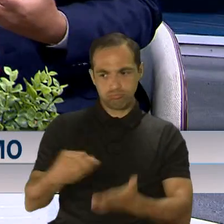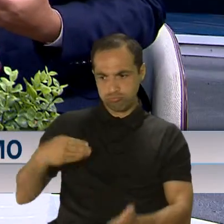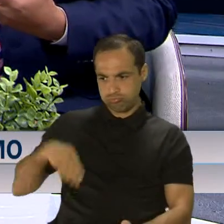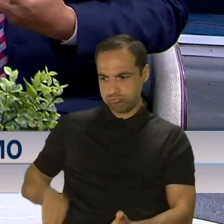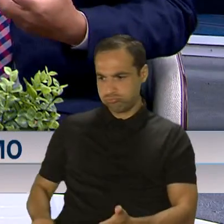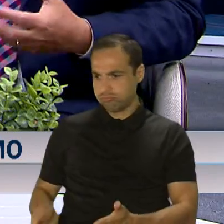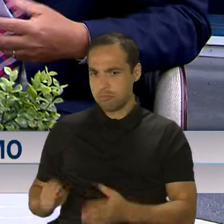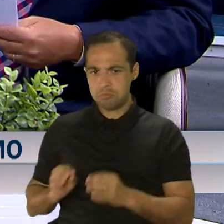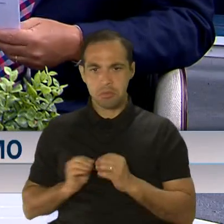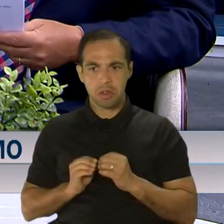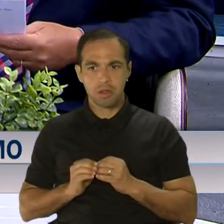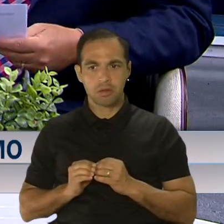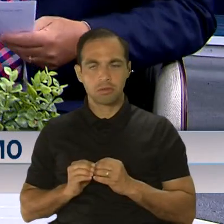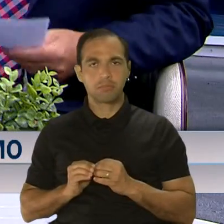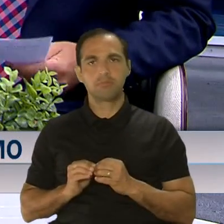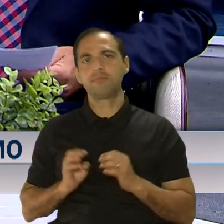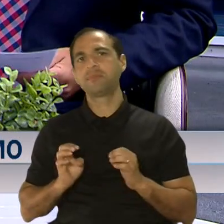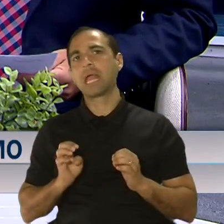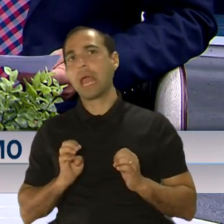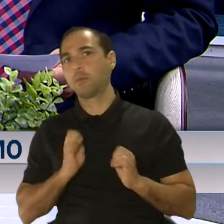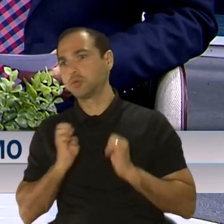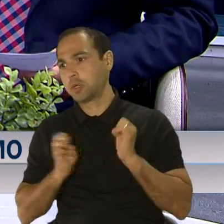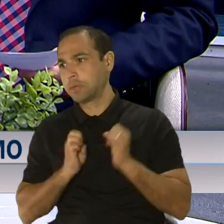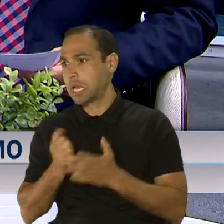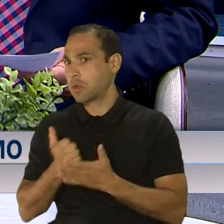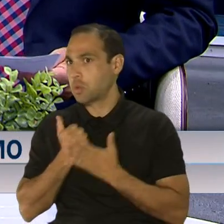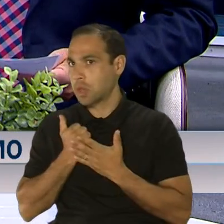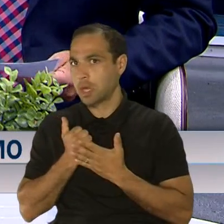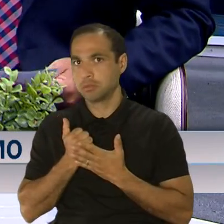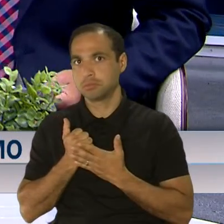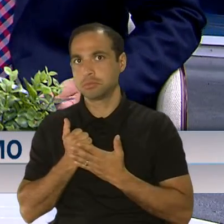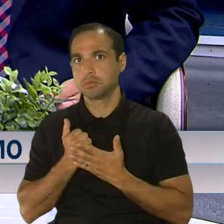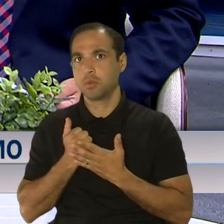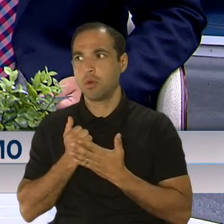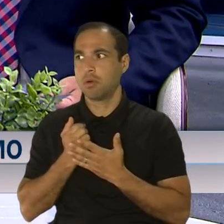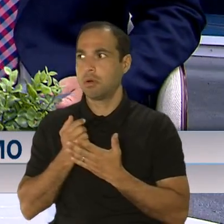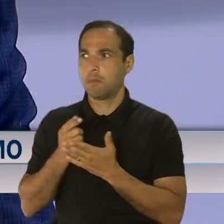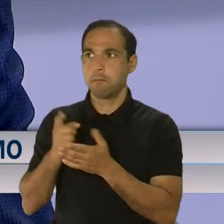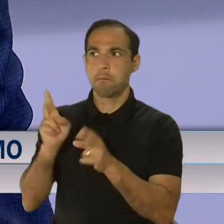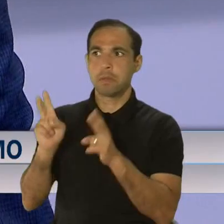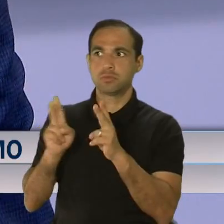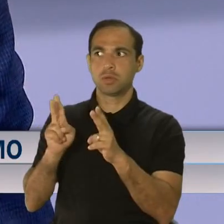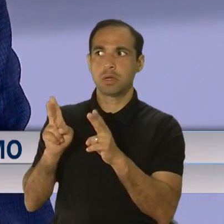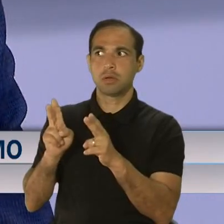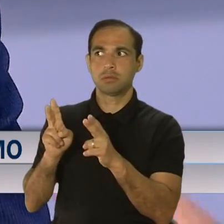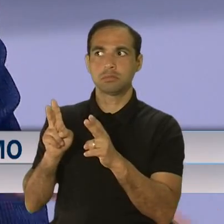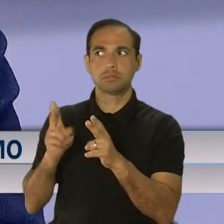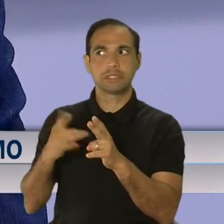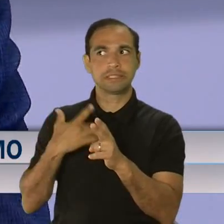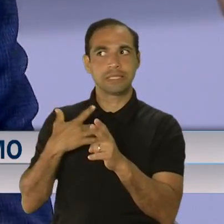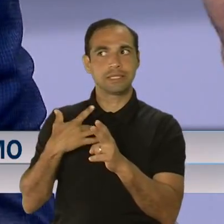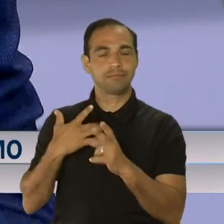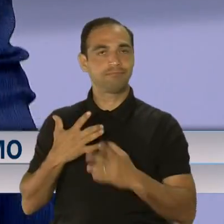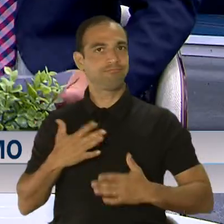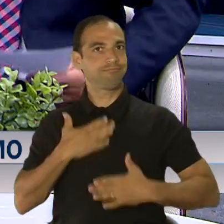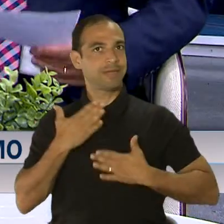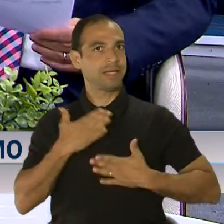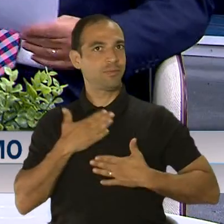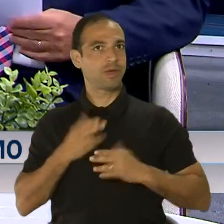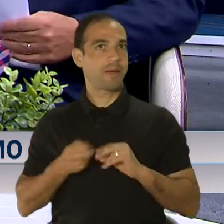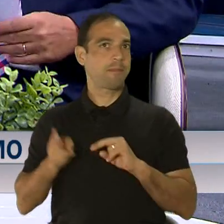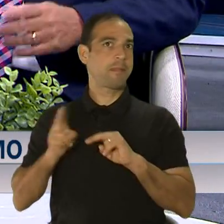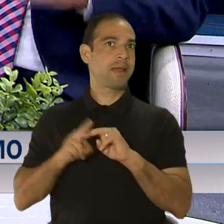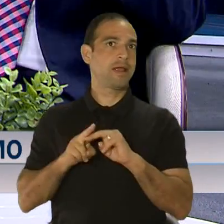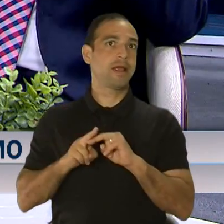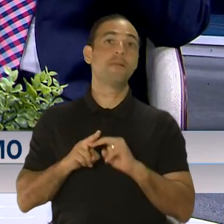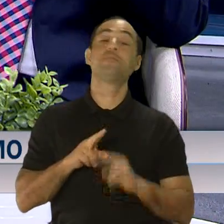emocionalmente, ¿verdad? Un aumento salarial siempre es positivo para cada persona que es empleada. Bueno, en términos... Para la persona que es empleada.